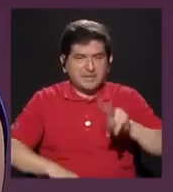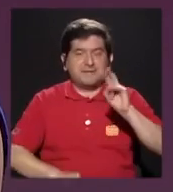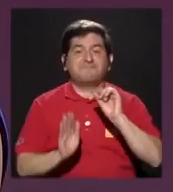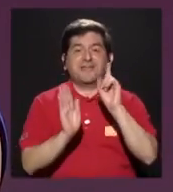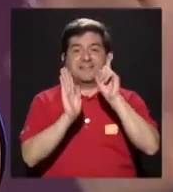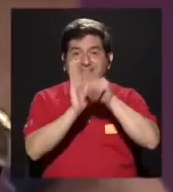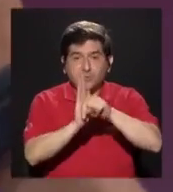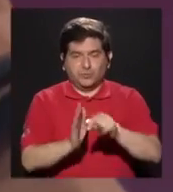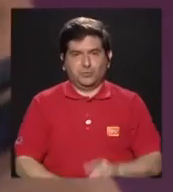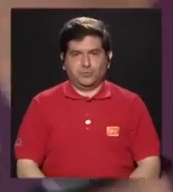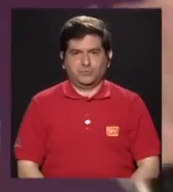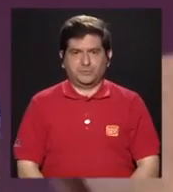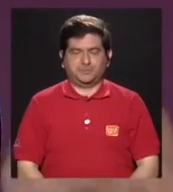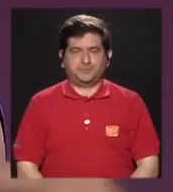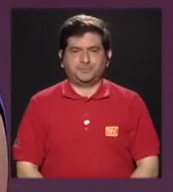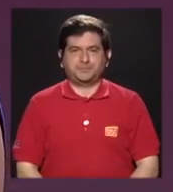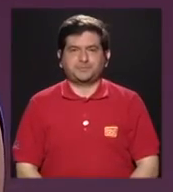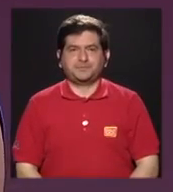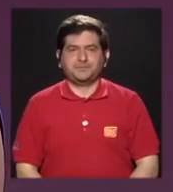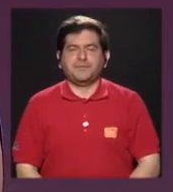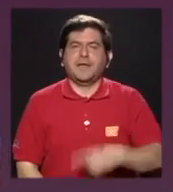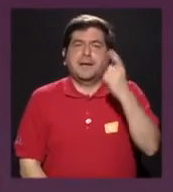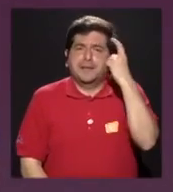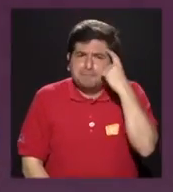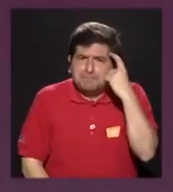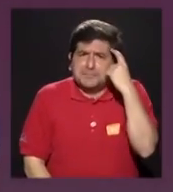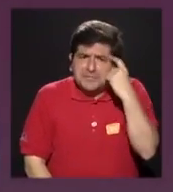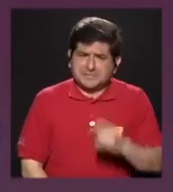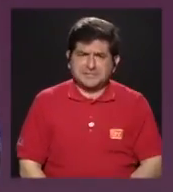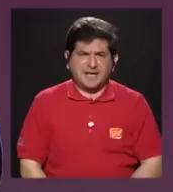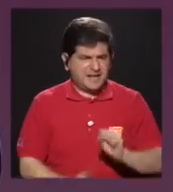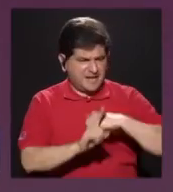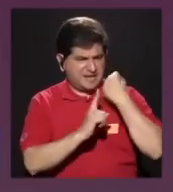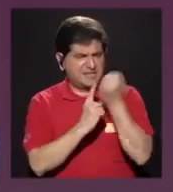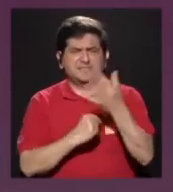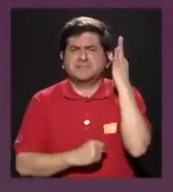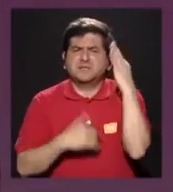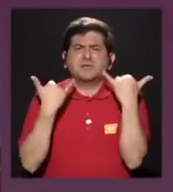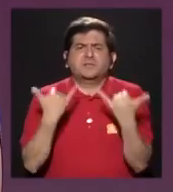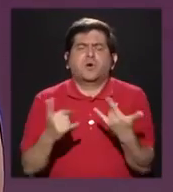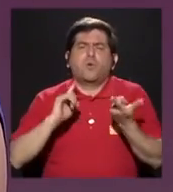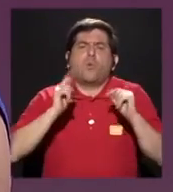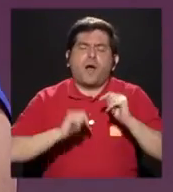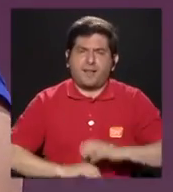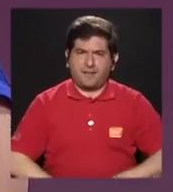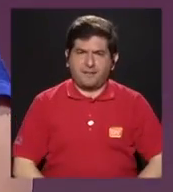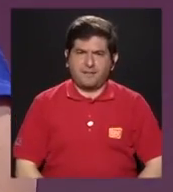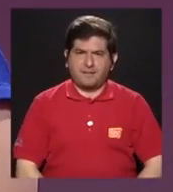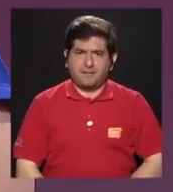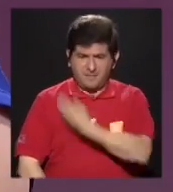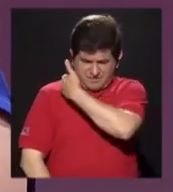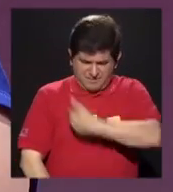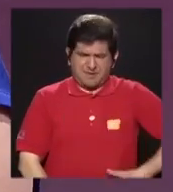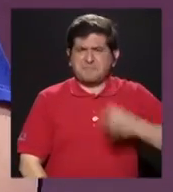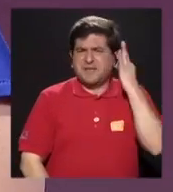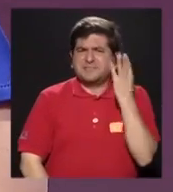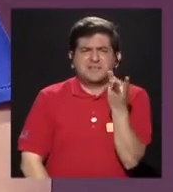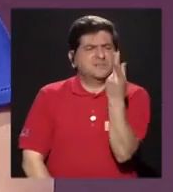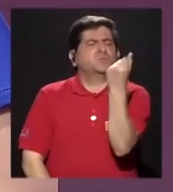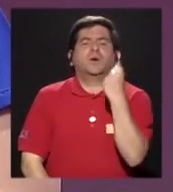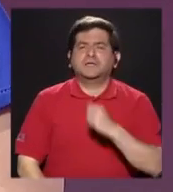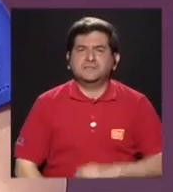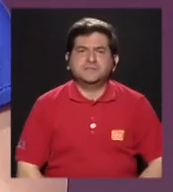en 20 segundos pensemos cuál es la situación de las mujeres cuantas presidentas hemos tenido